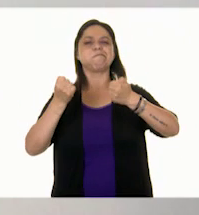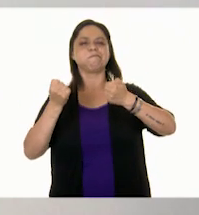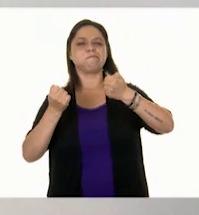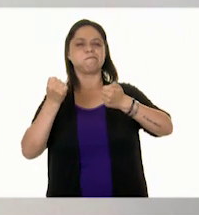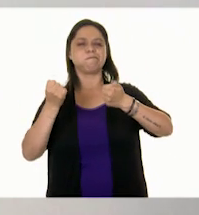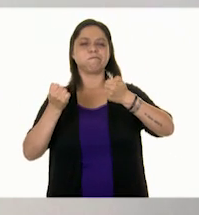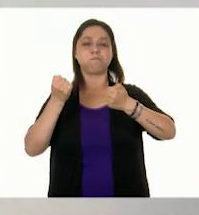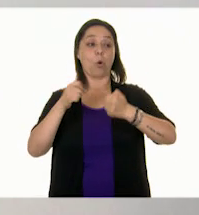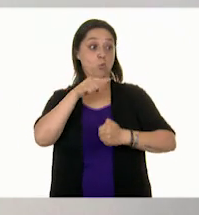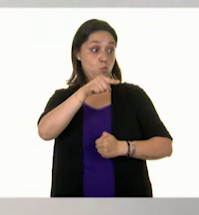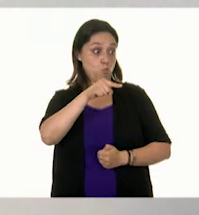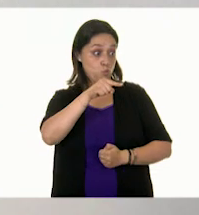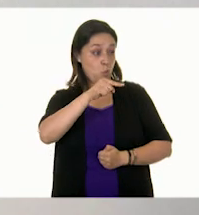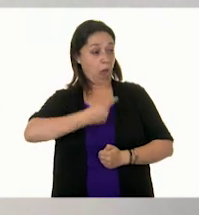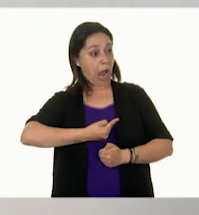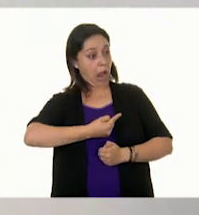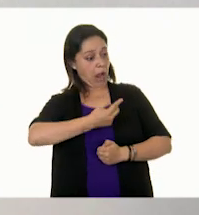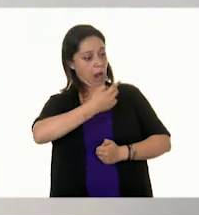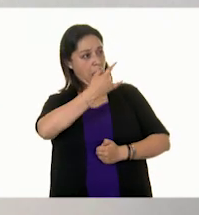Tú grande,